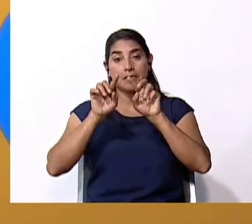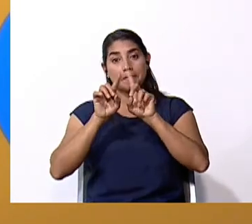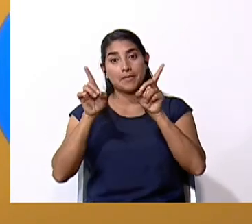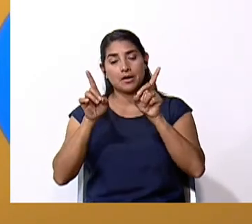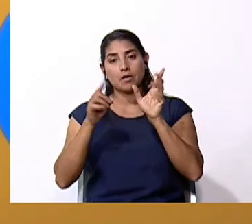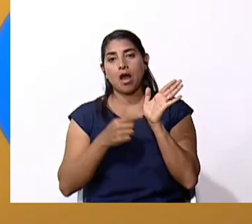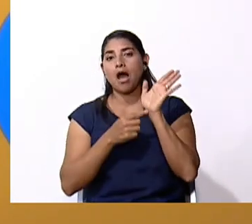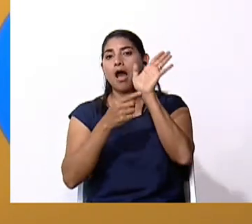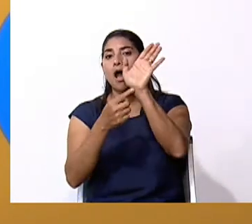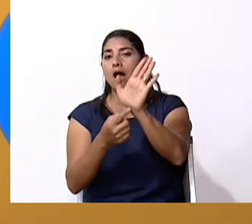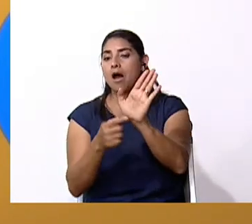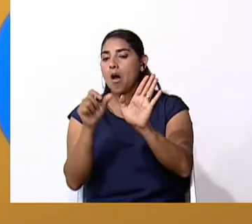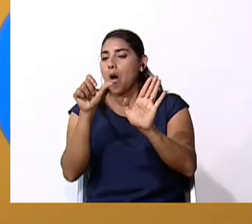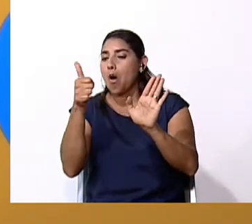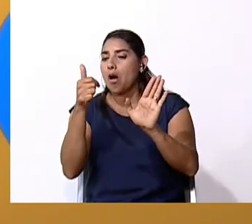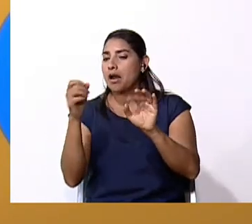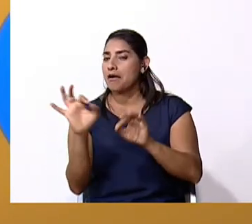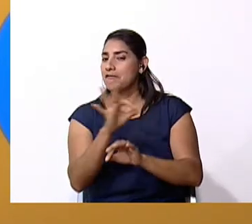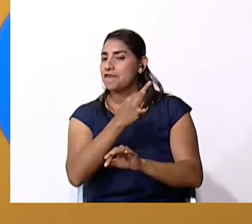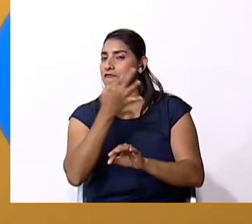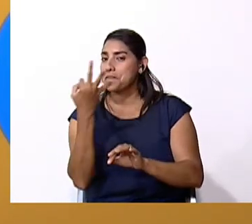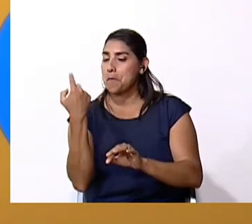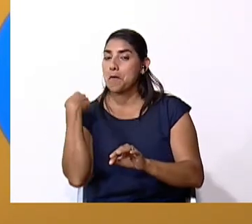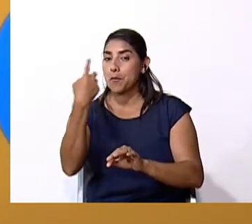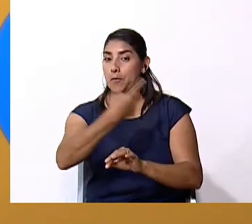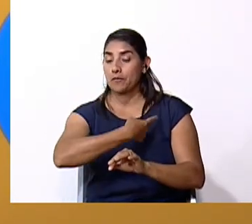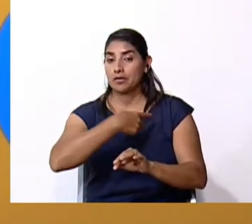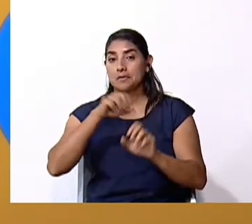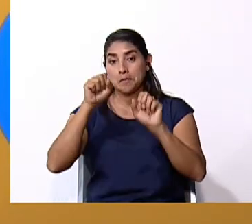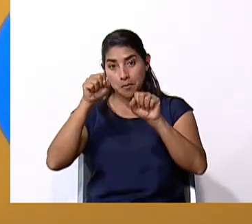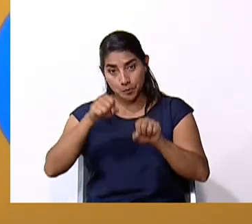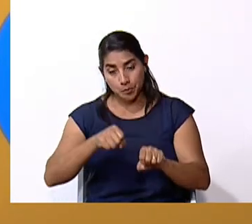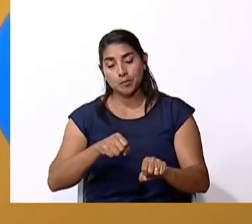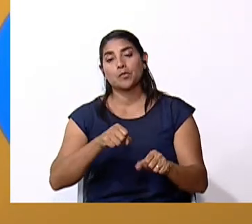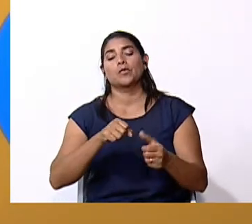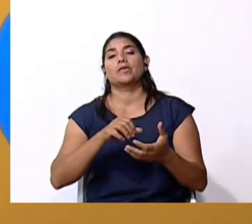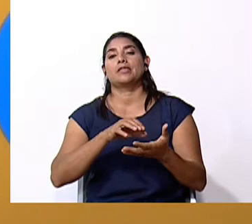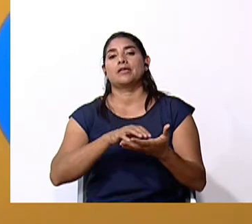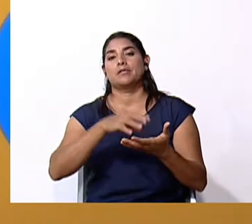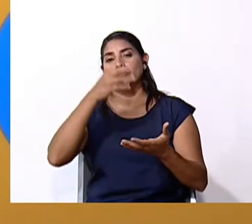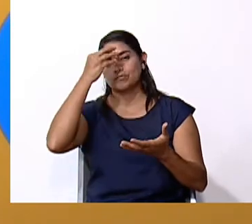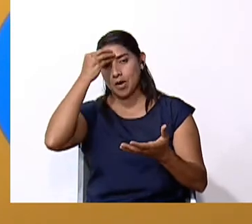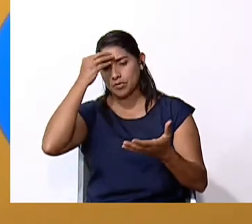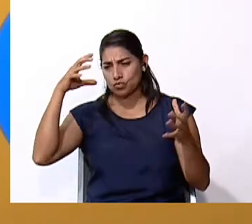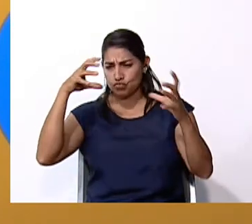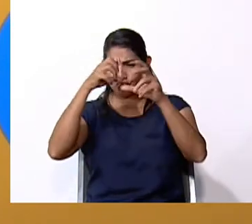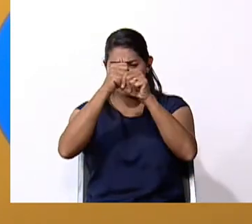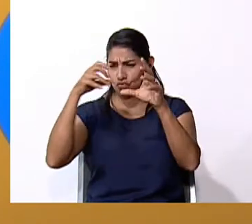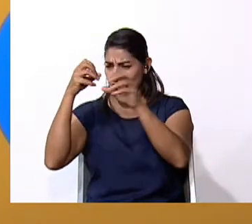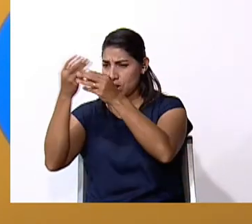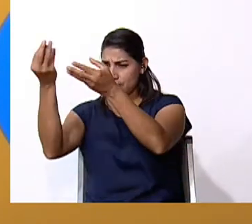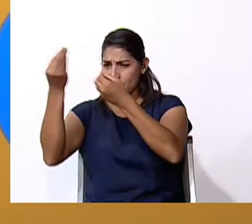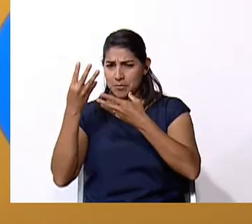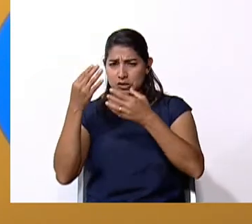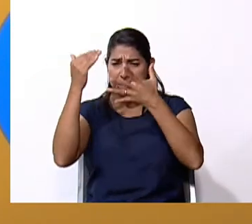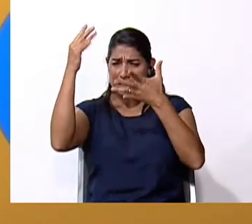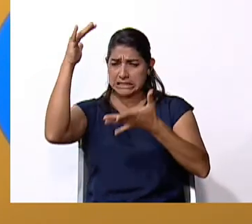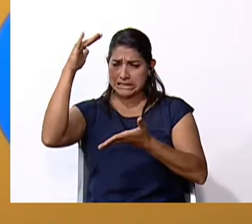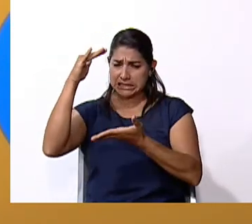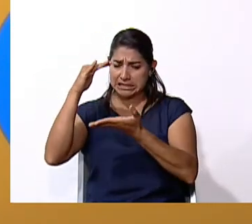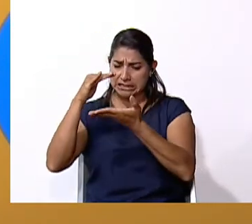voy a presentar otra estrategia donde nosotros podemos sintetizar información. Y se